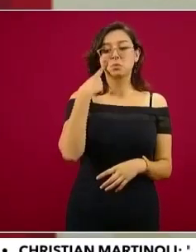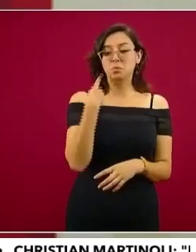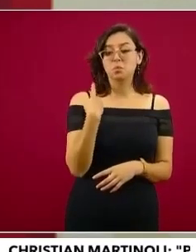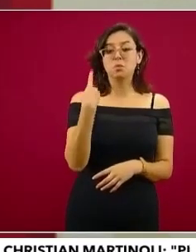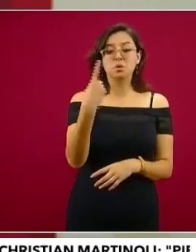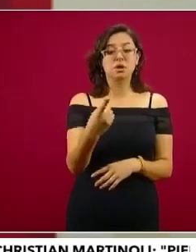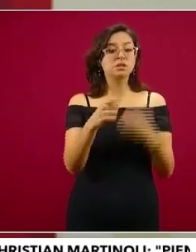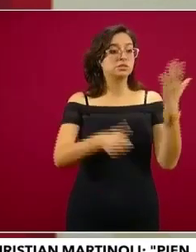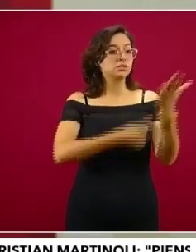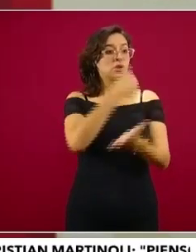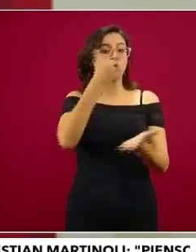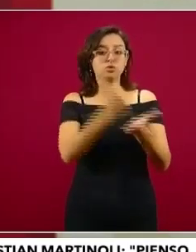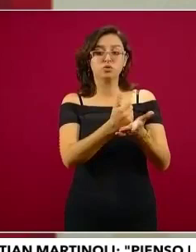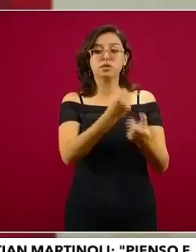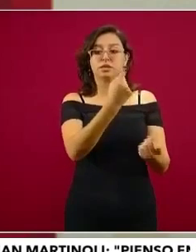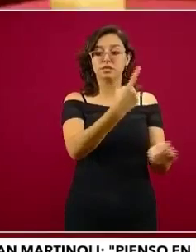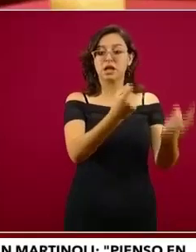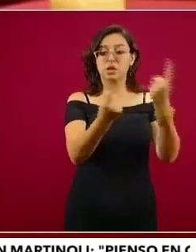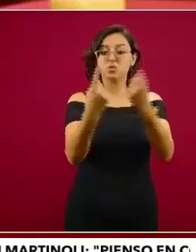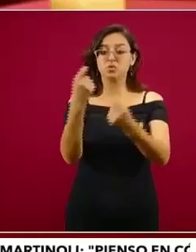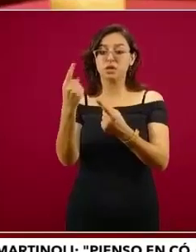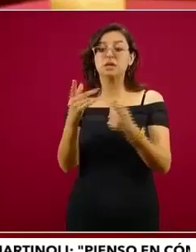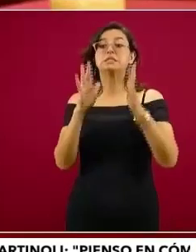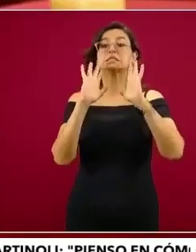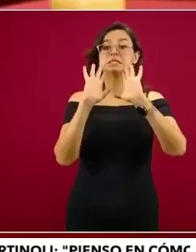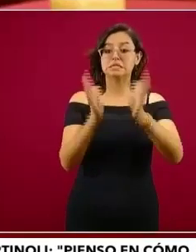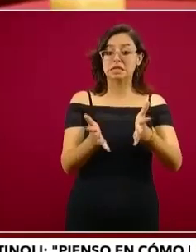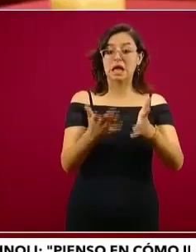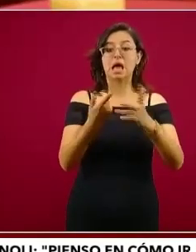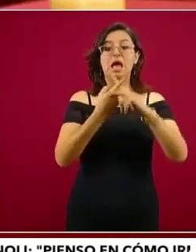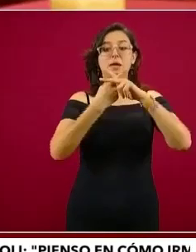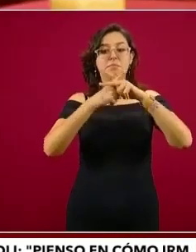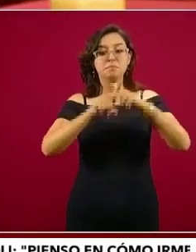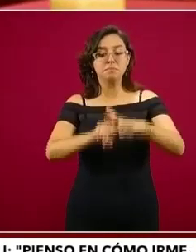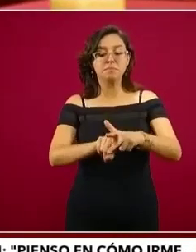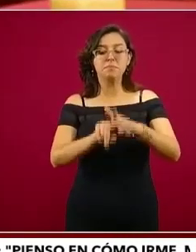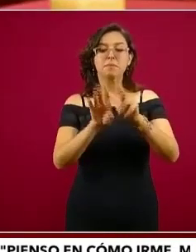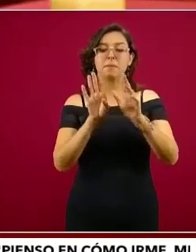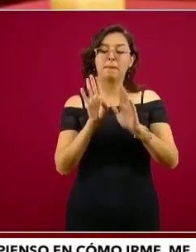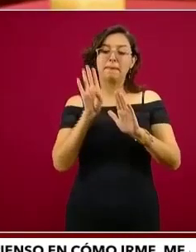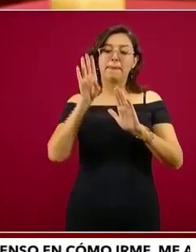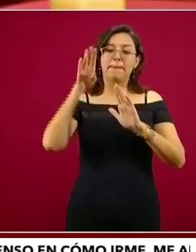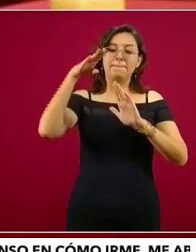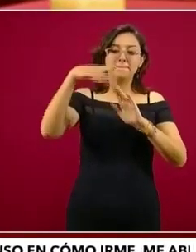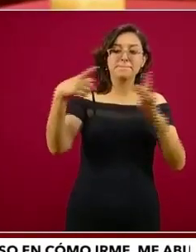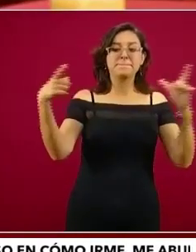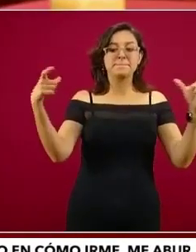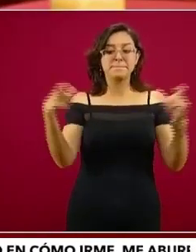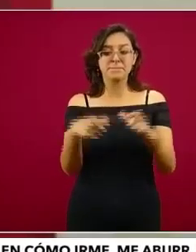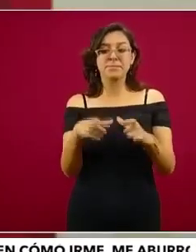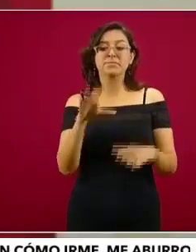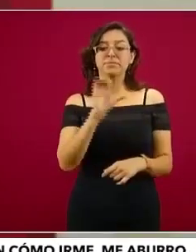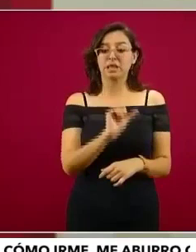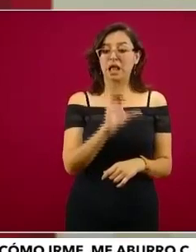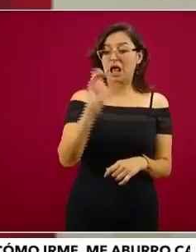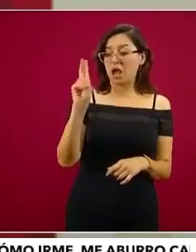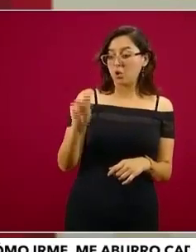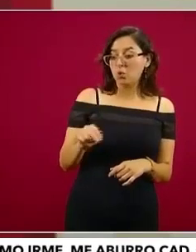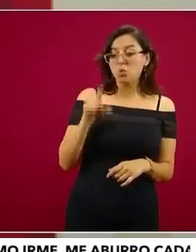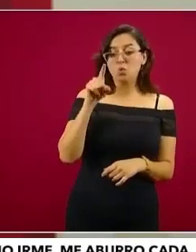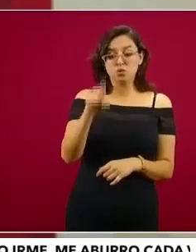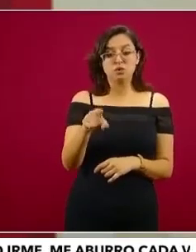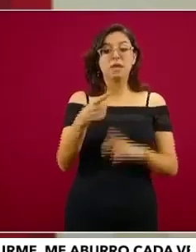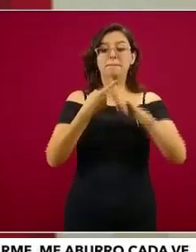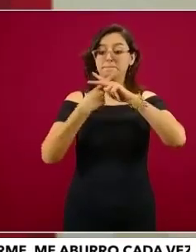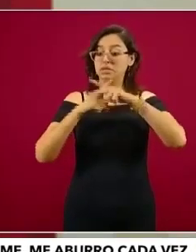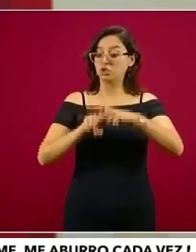algunas ciudades ya están en la parte de declive. Cancún, por ejemplo, que hace unos días anunciamos que estaba en el punto